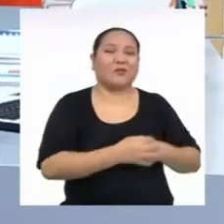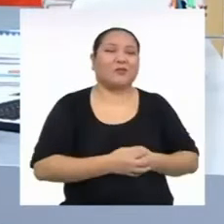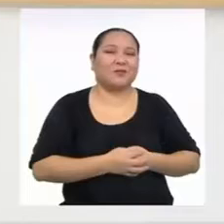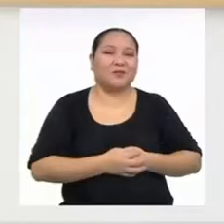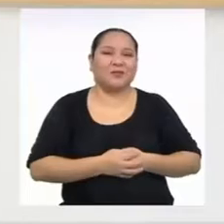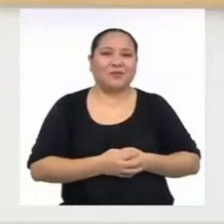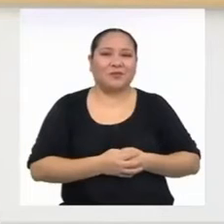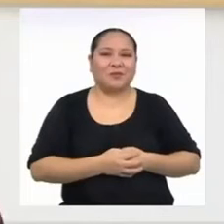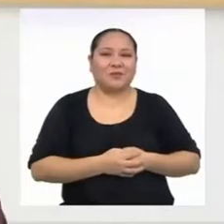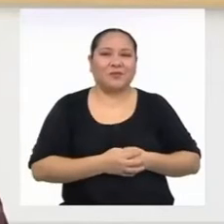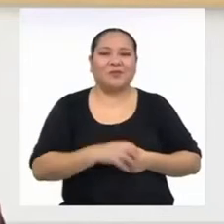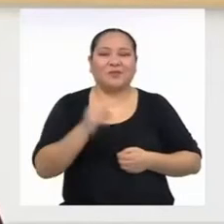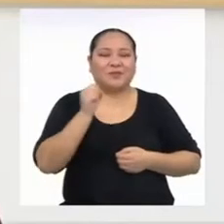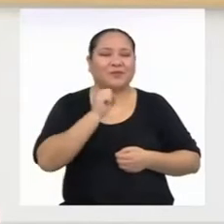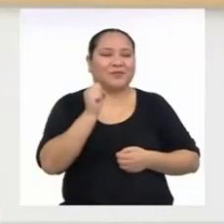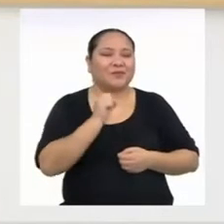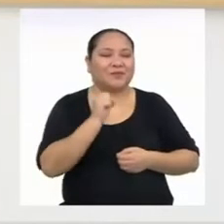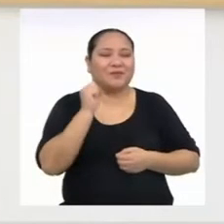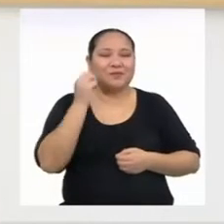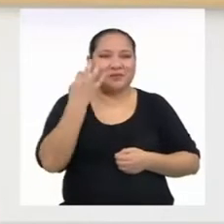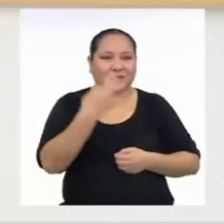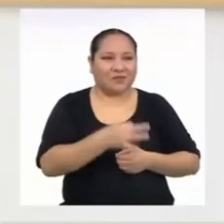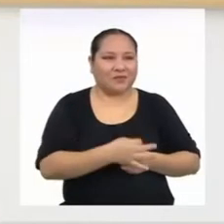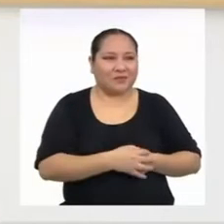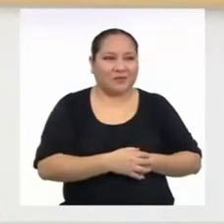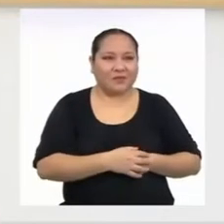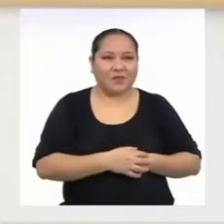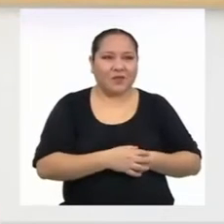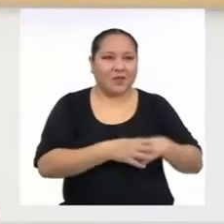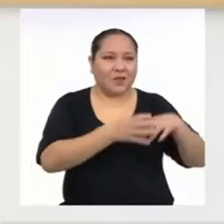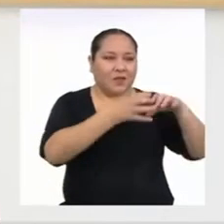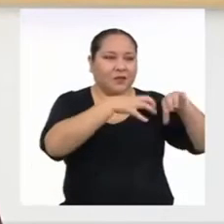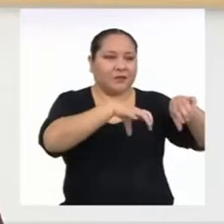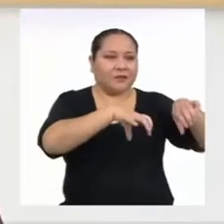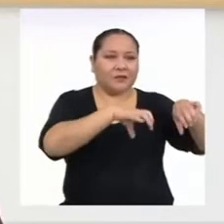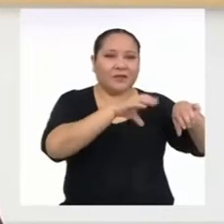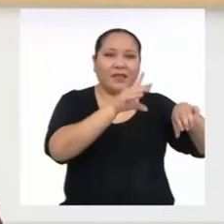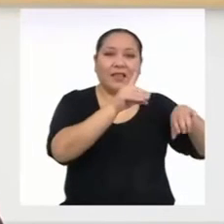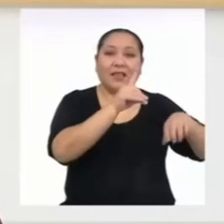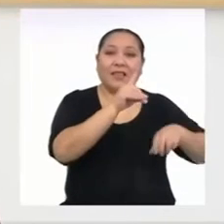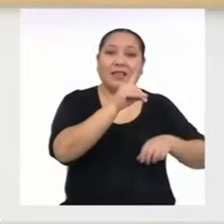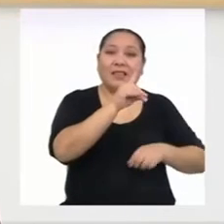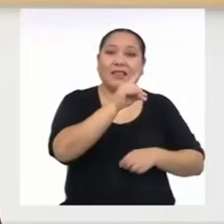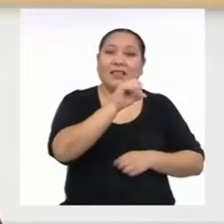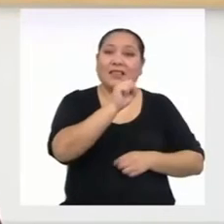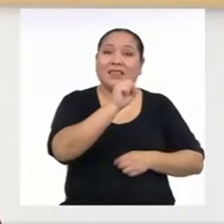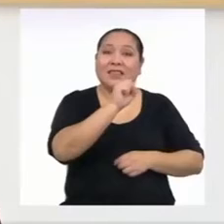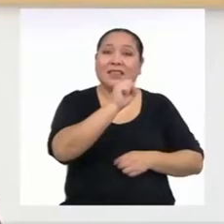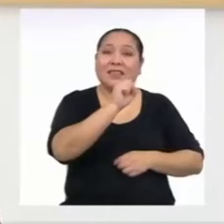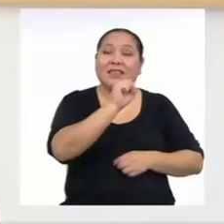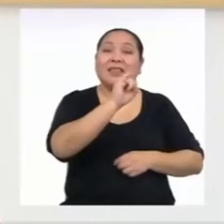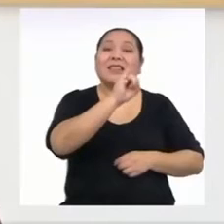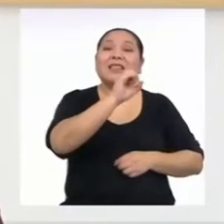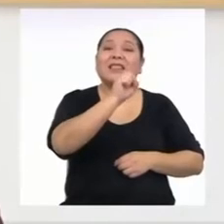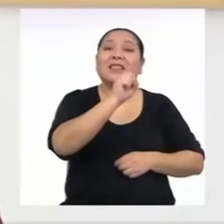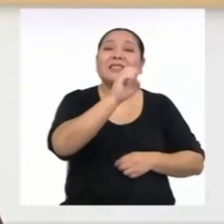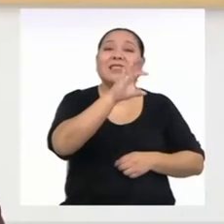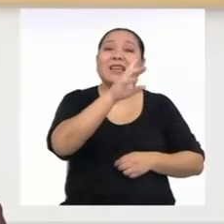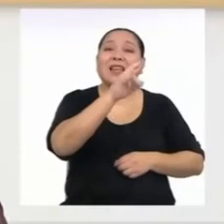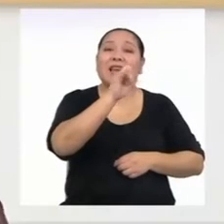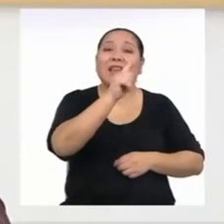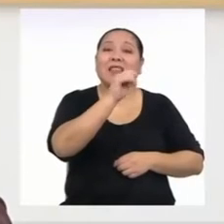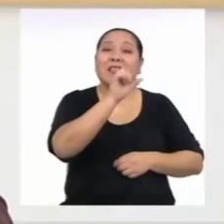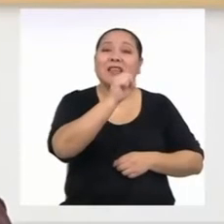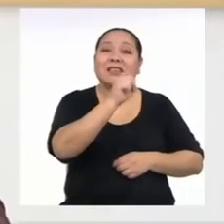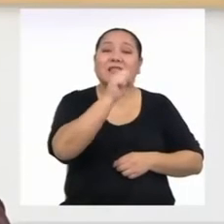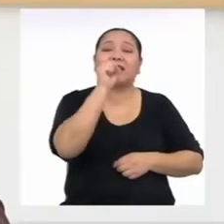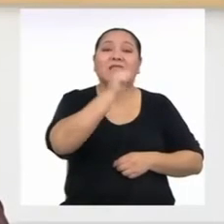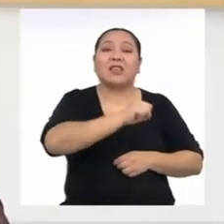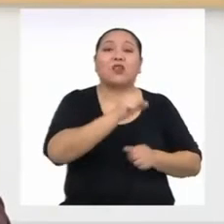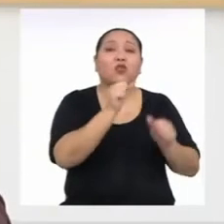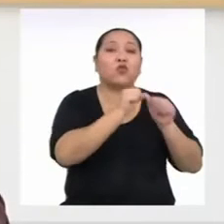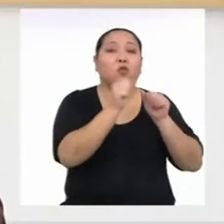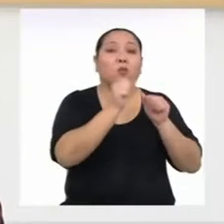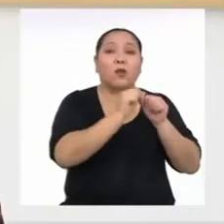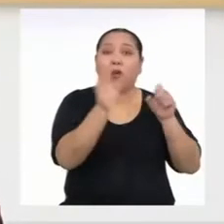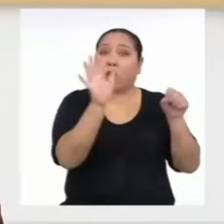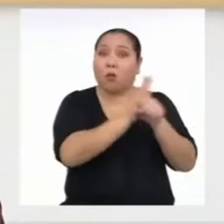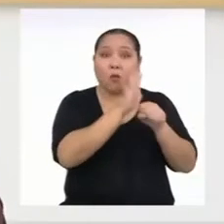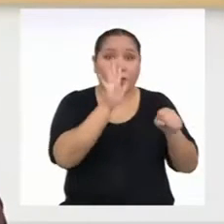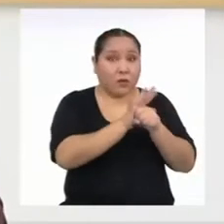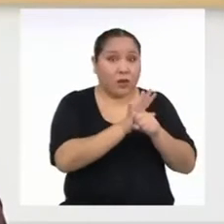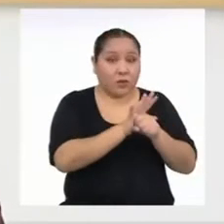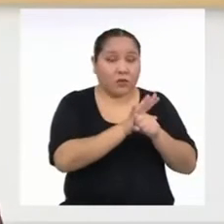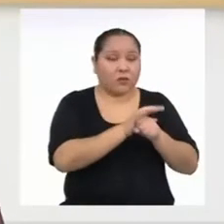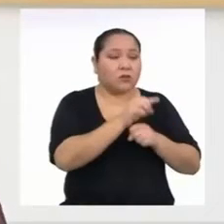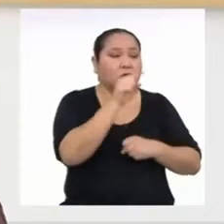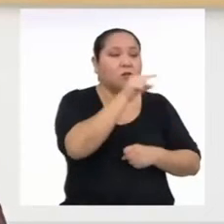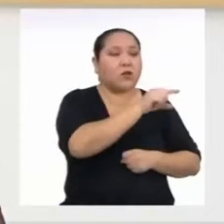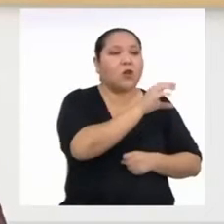¿verdad? Sí, se dividen en variables cuantitativas discretas, que son aquellas que solamente toman valores enteros, y las